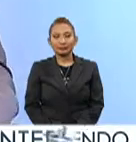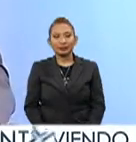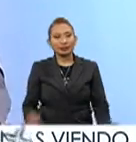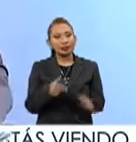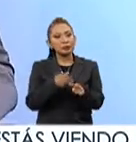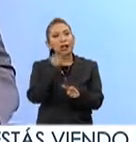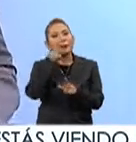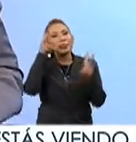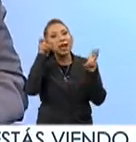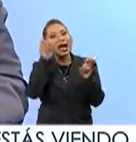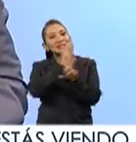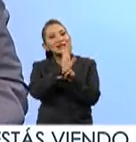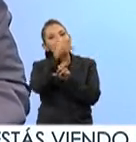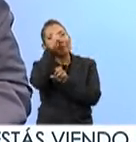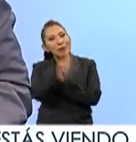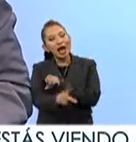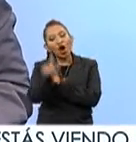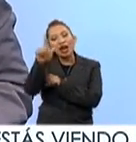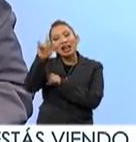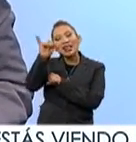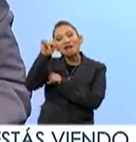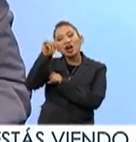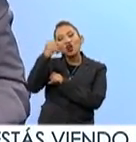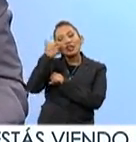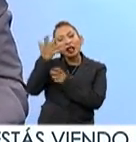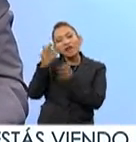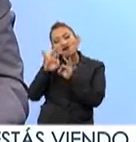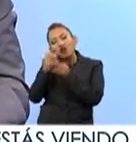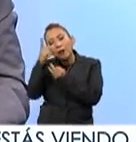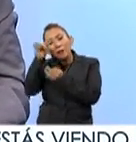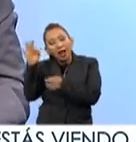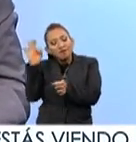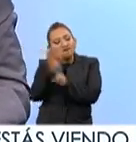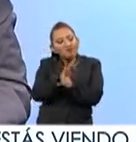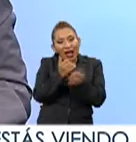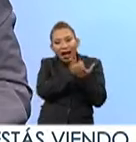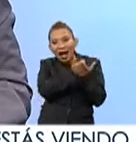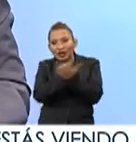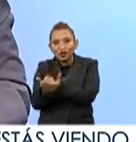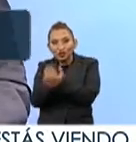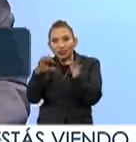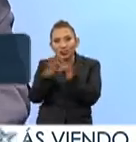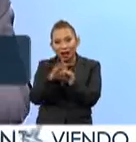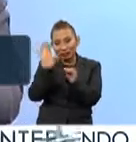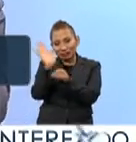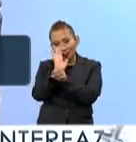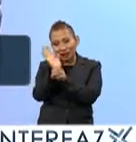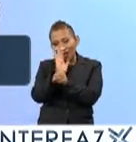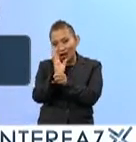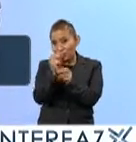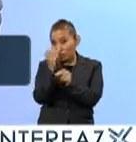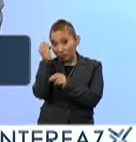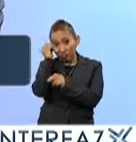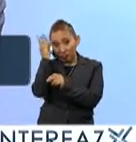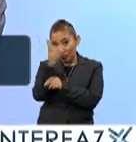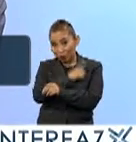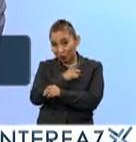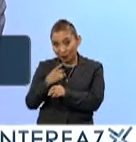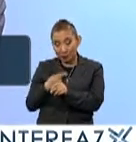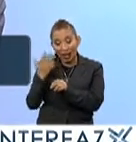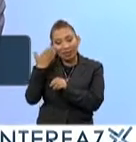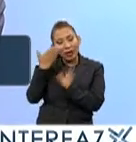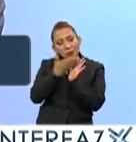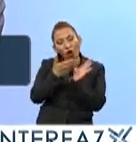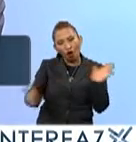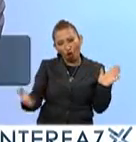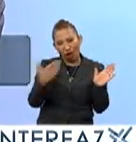Y seguimos hablando de cine. México y Líbano buscan alternativas para fortalecer su cooperación en el séptimo arte. No hay que olvidar que en la época